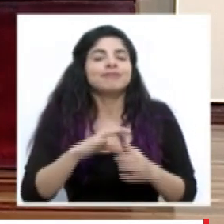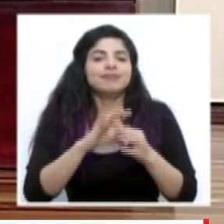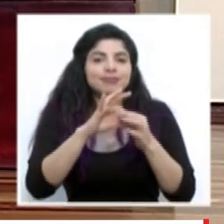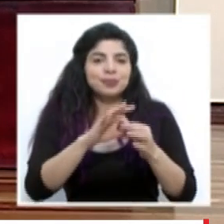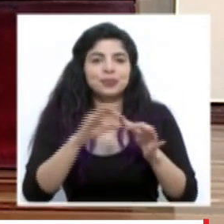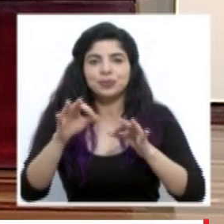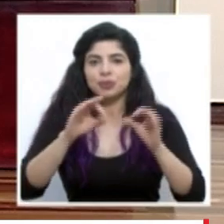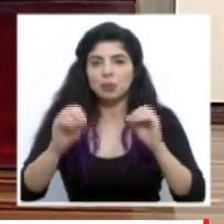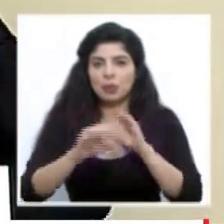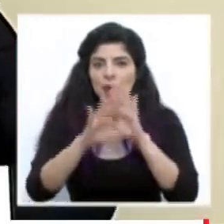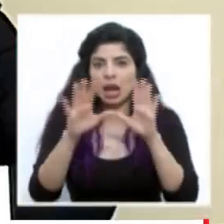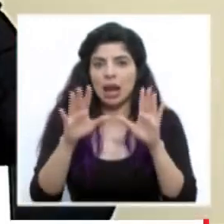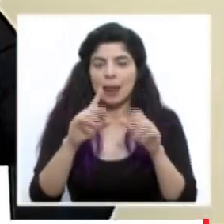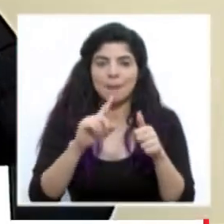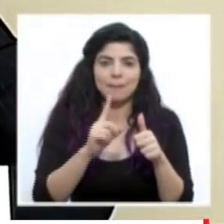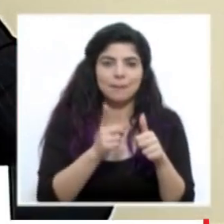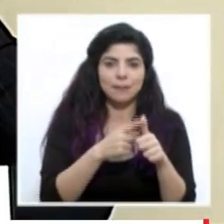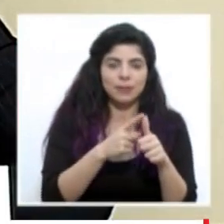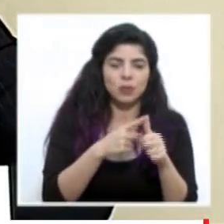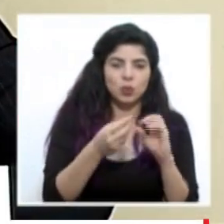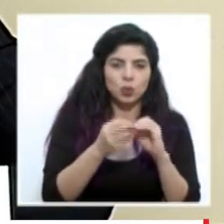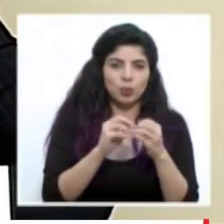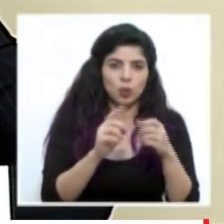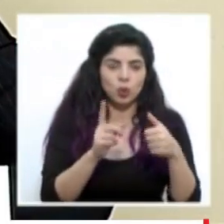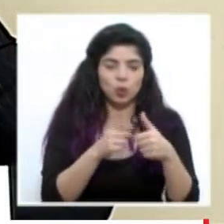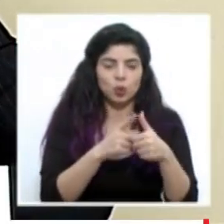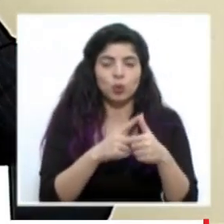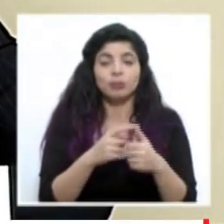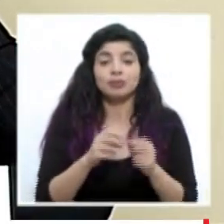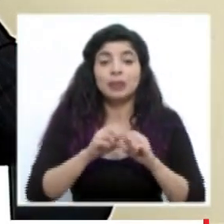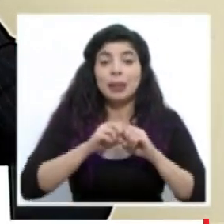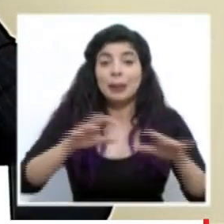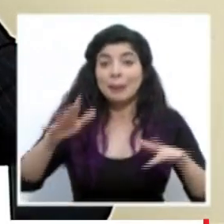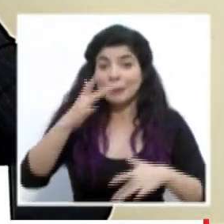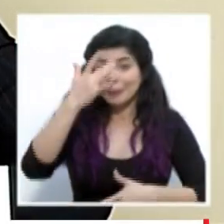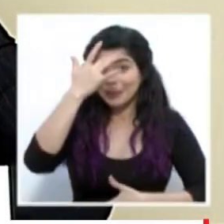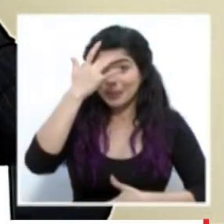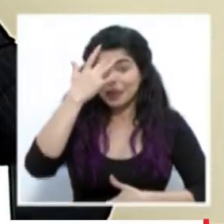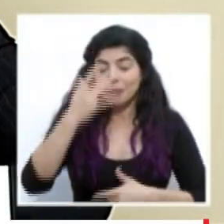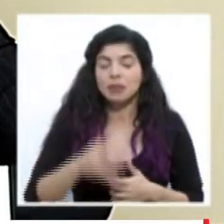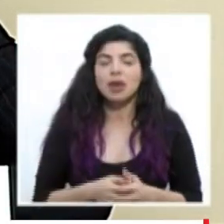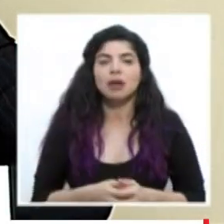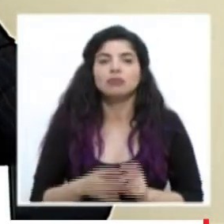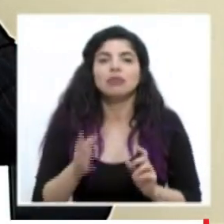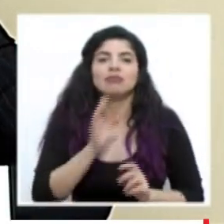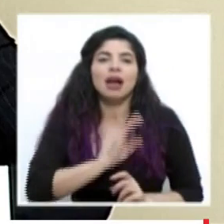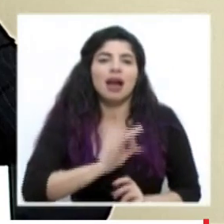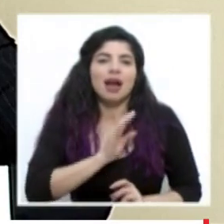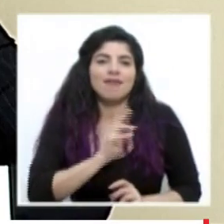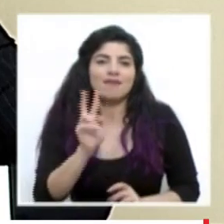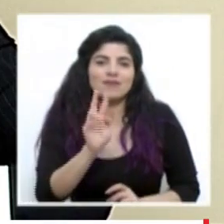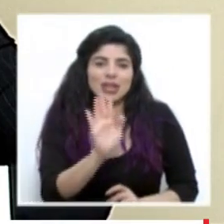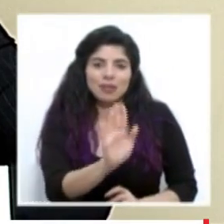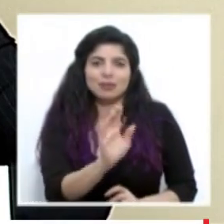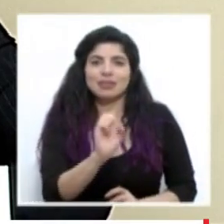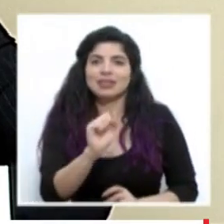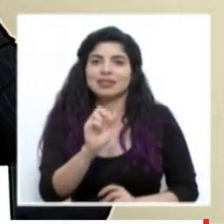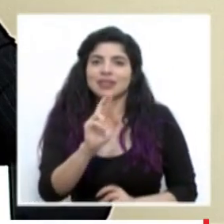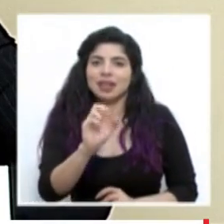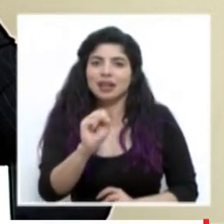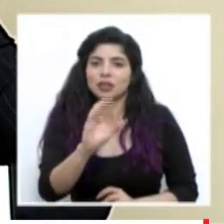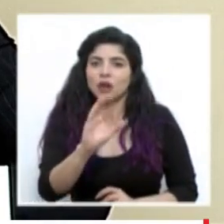respecto a la aclaración del punto 1. En medio de una epidemia de las características del virus SARS-CoV-2